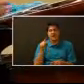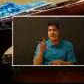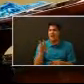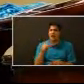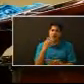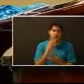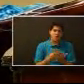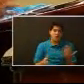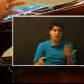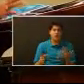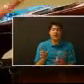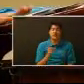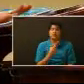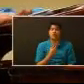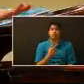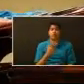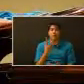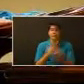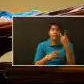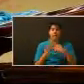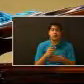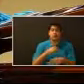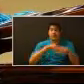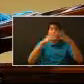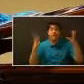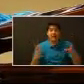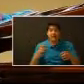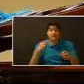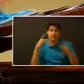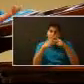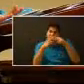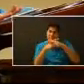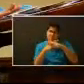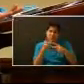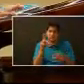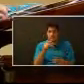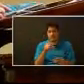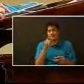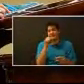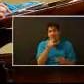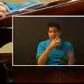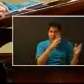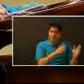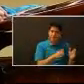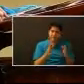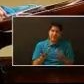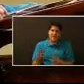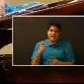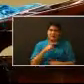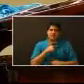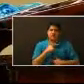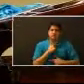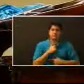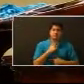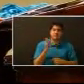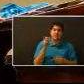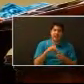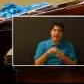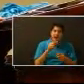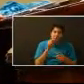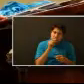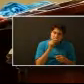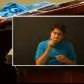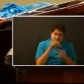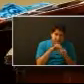solo, se asomó y llegó a pelear con el gigante. Él había sido equipado allá en lo secreto. En lo secreto había